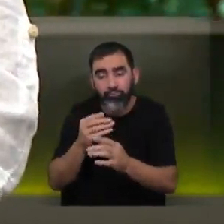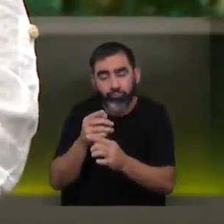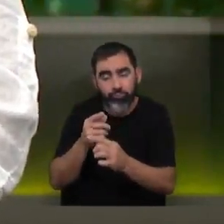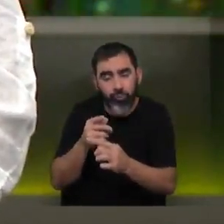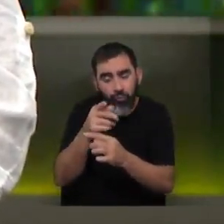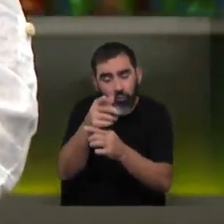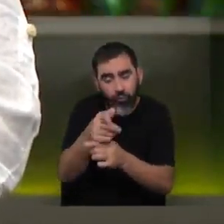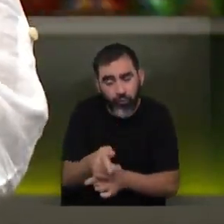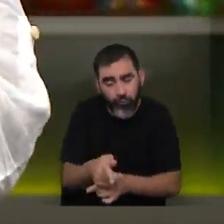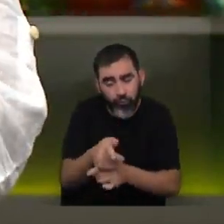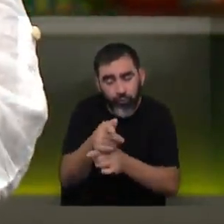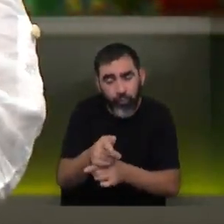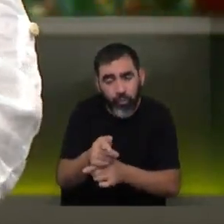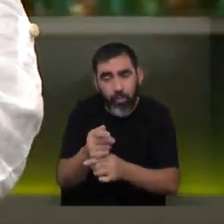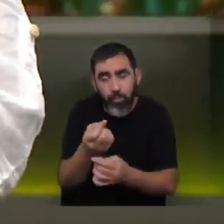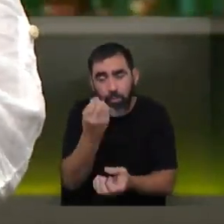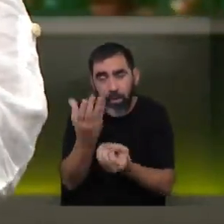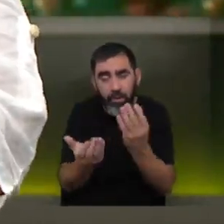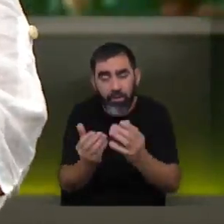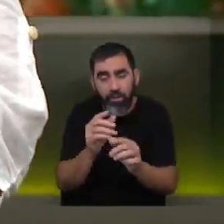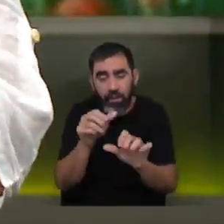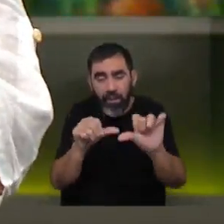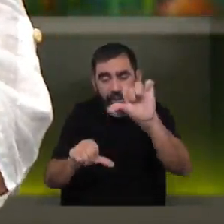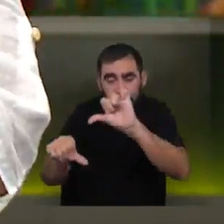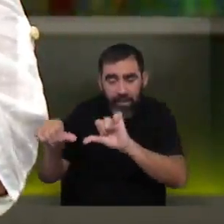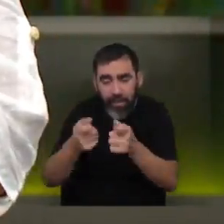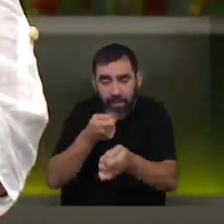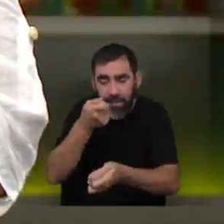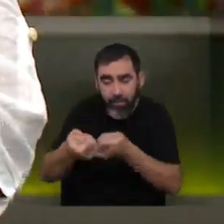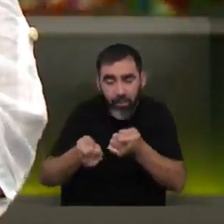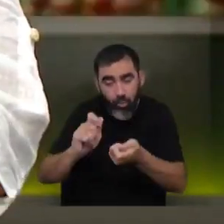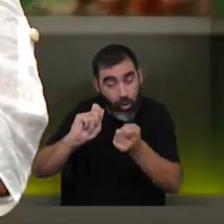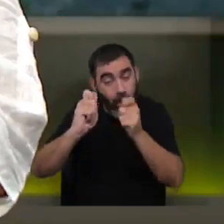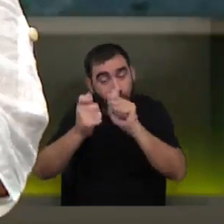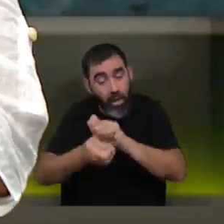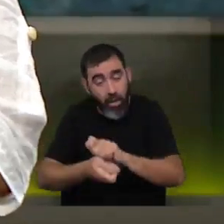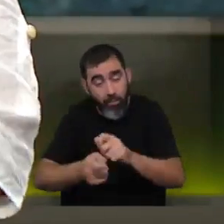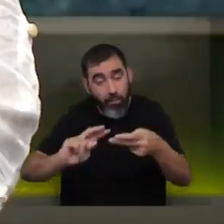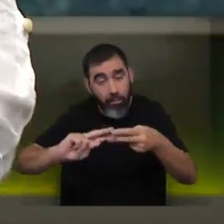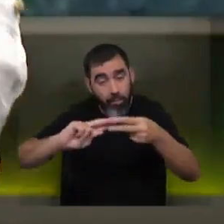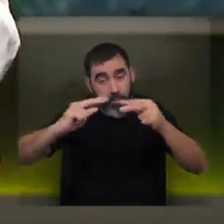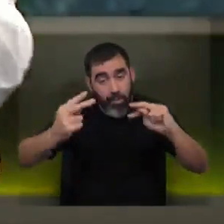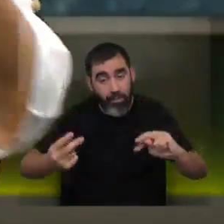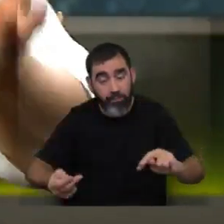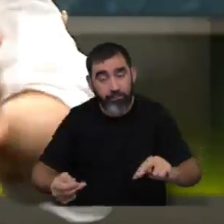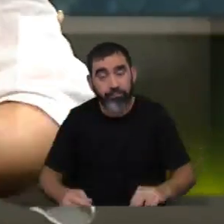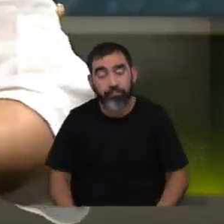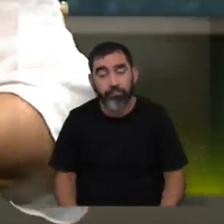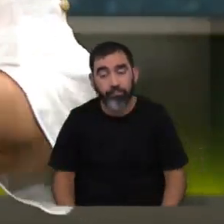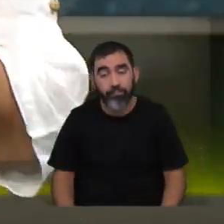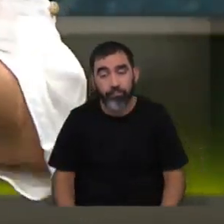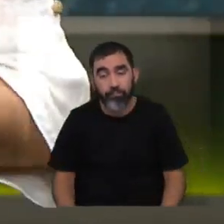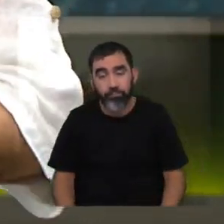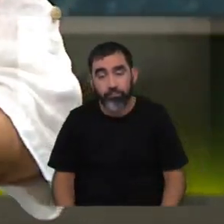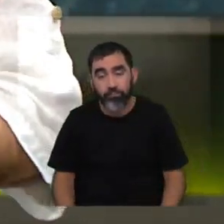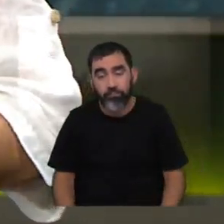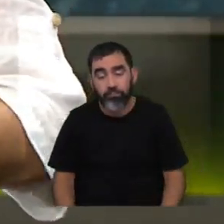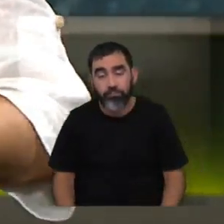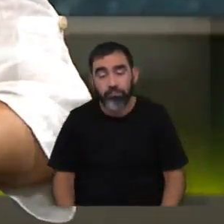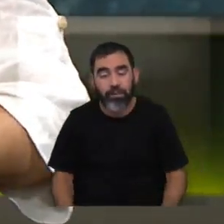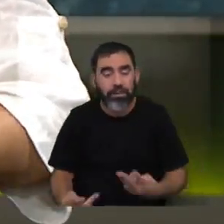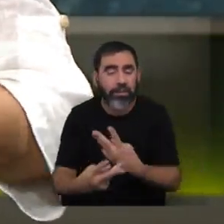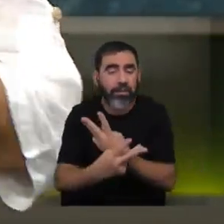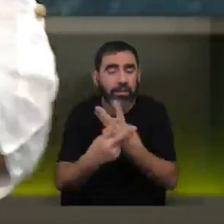plantas o tratarlas con compuestos químicos que generan mutaciones en el ADN, al azar, en todo el genoma,